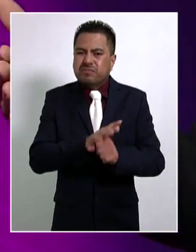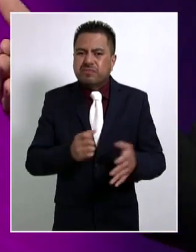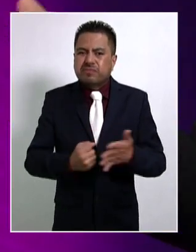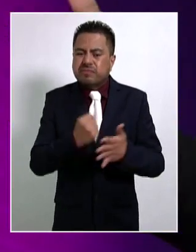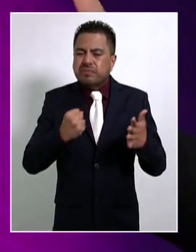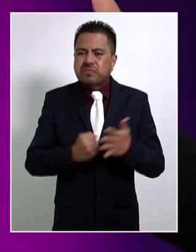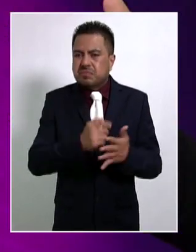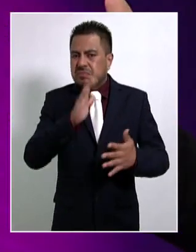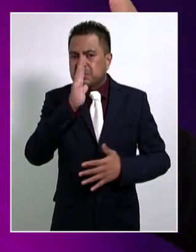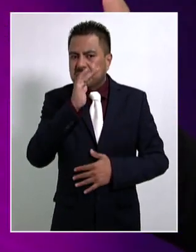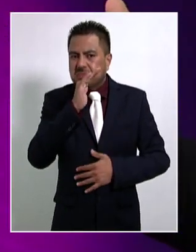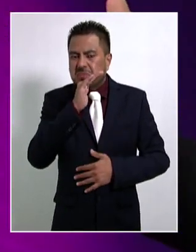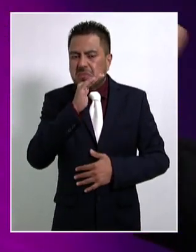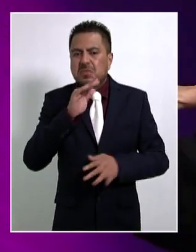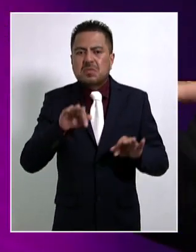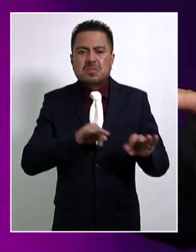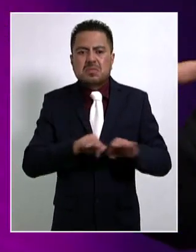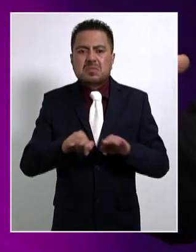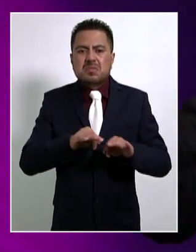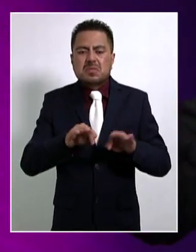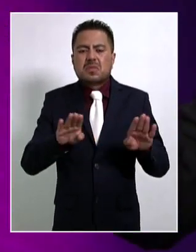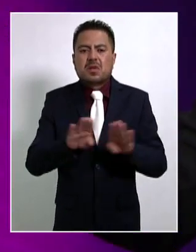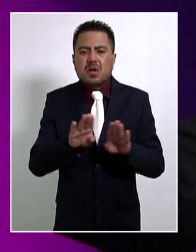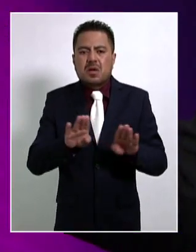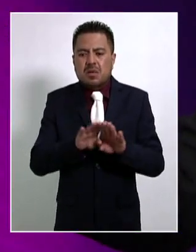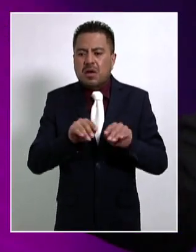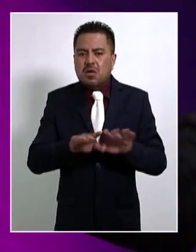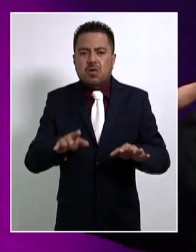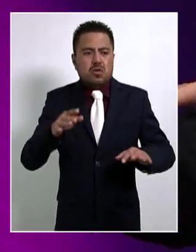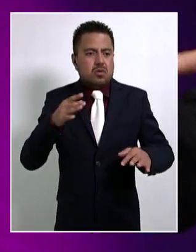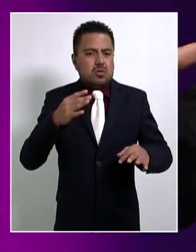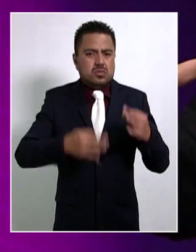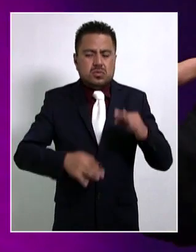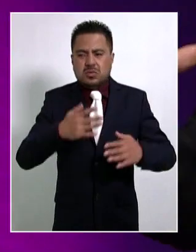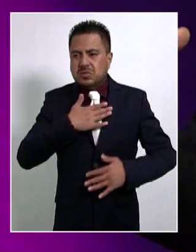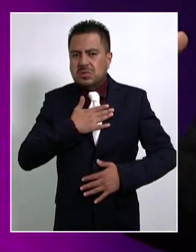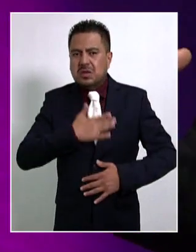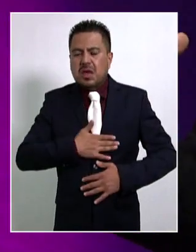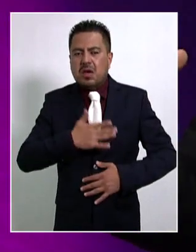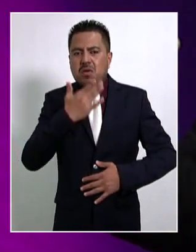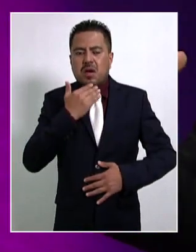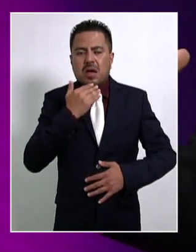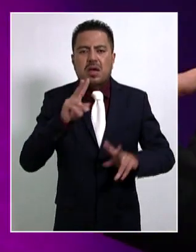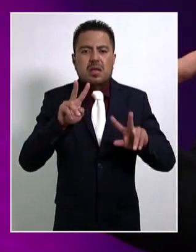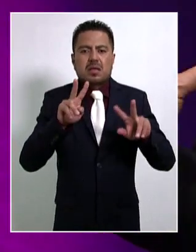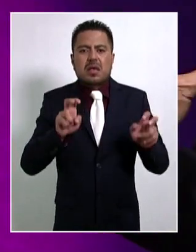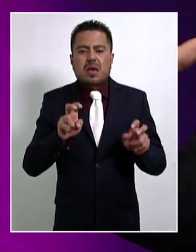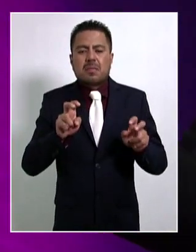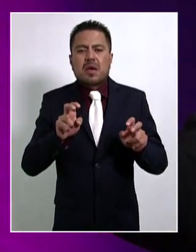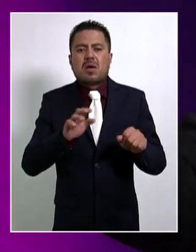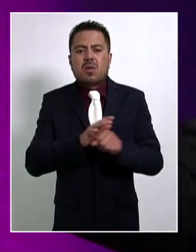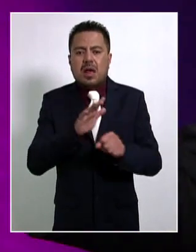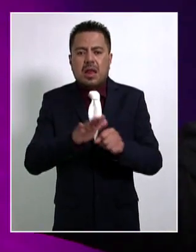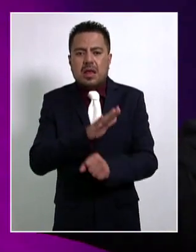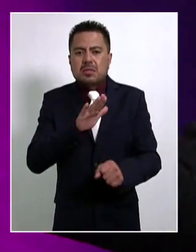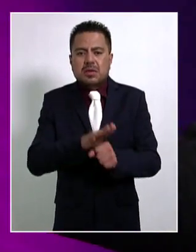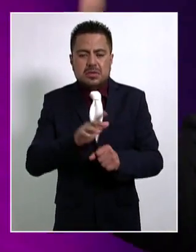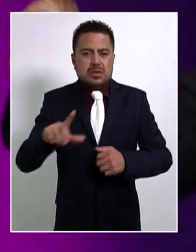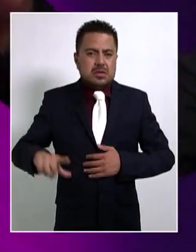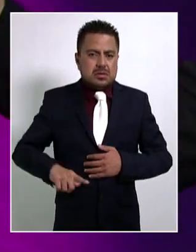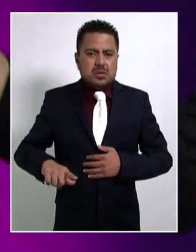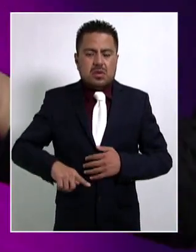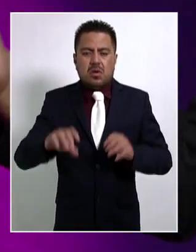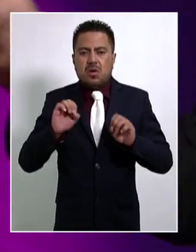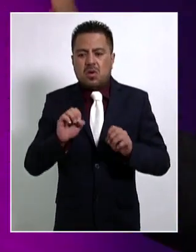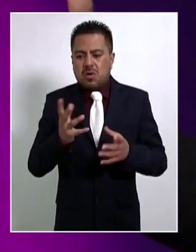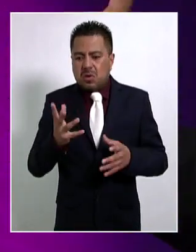forma de operar tanto en la impartición de justicia y en el tema de la administración pública